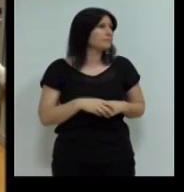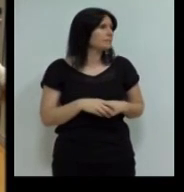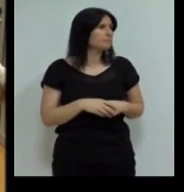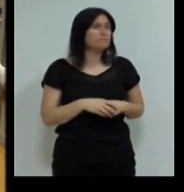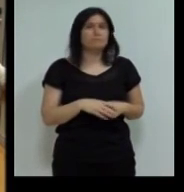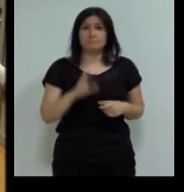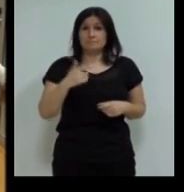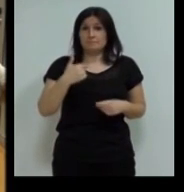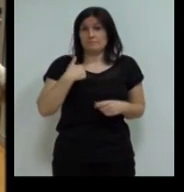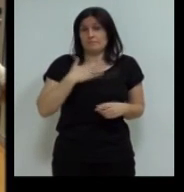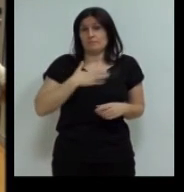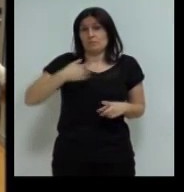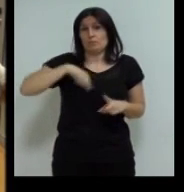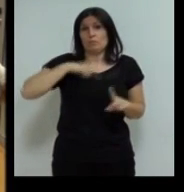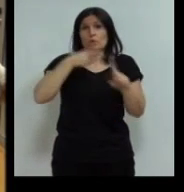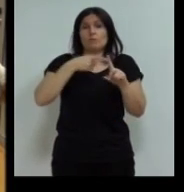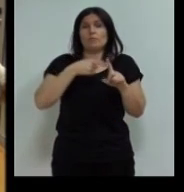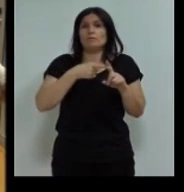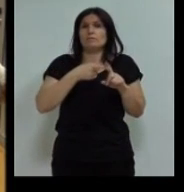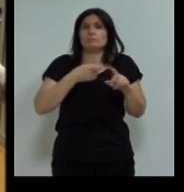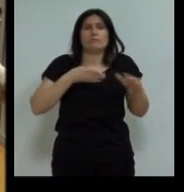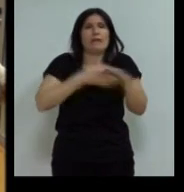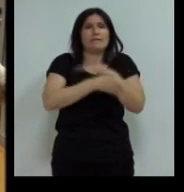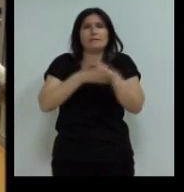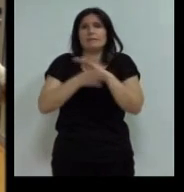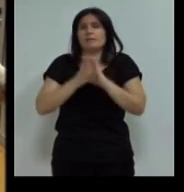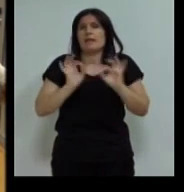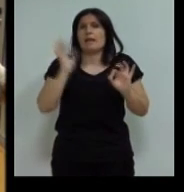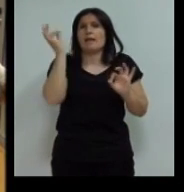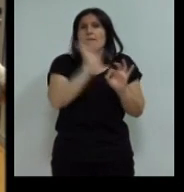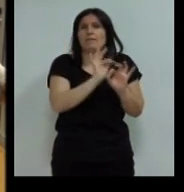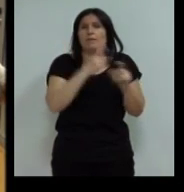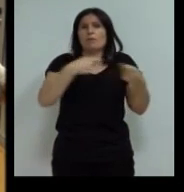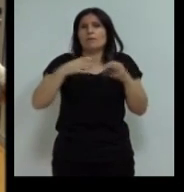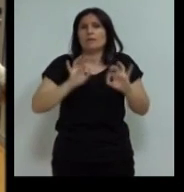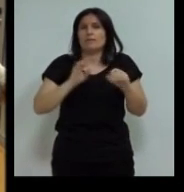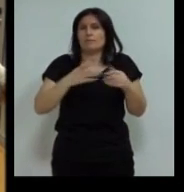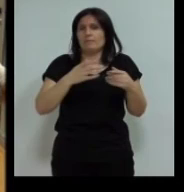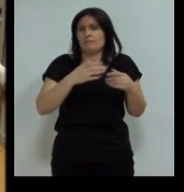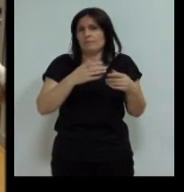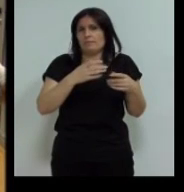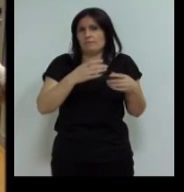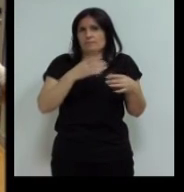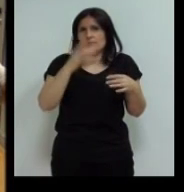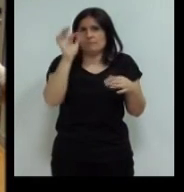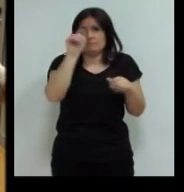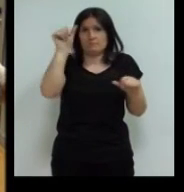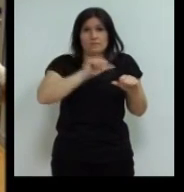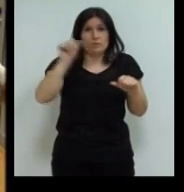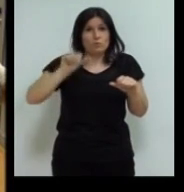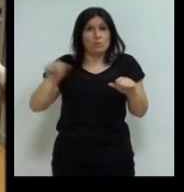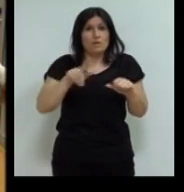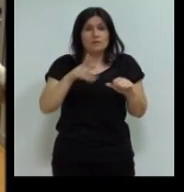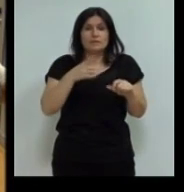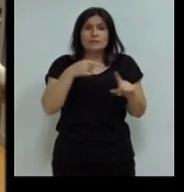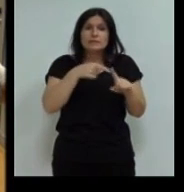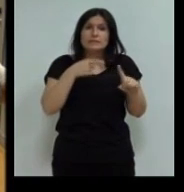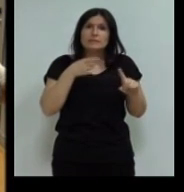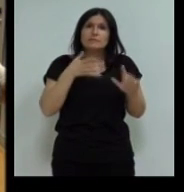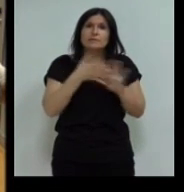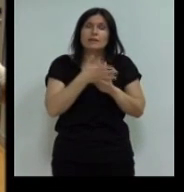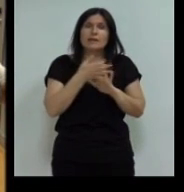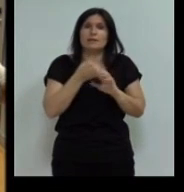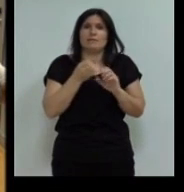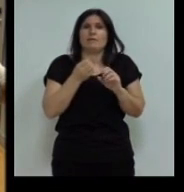Nuestro objetivo es introducir la accesibilidad en la vida comercial de las películas y yo creo que eso define un poco lo que debe ser, es decir, la